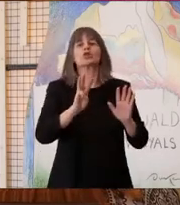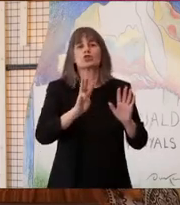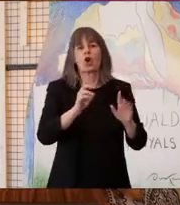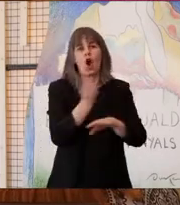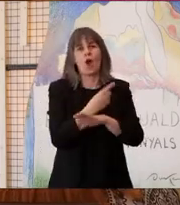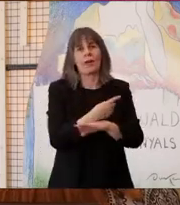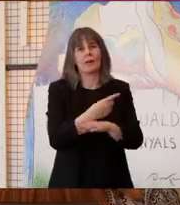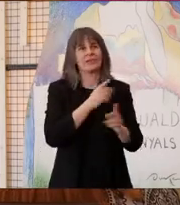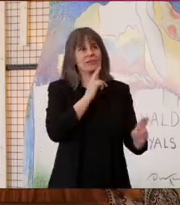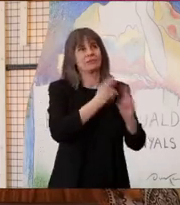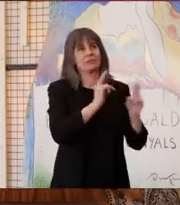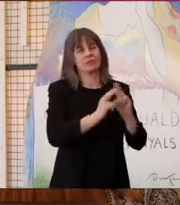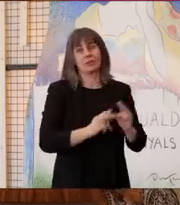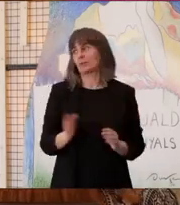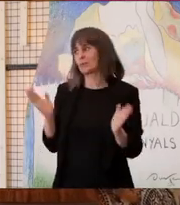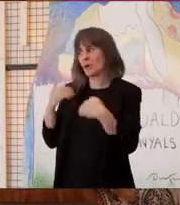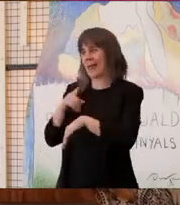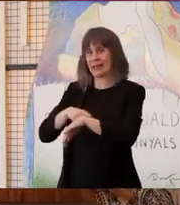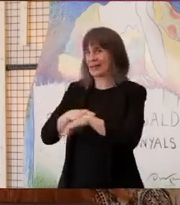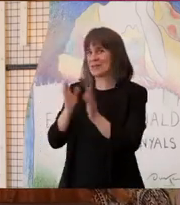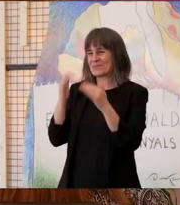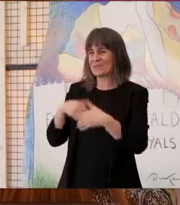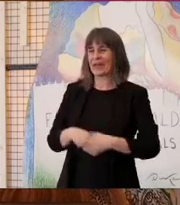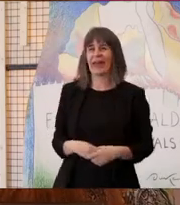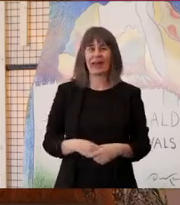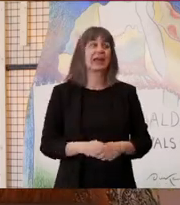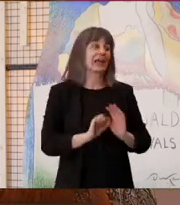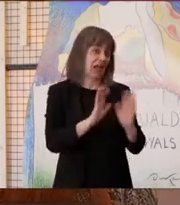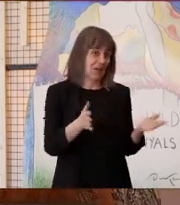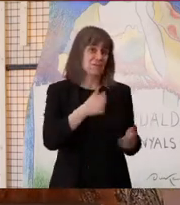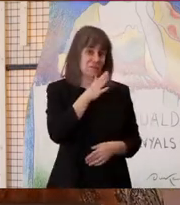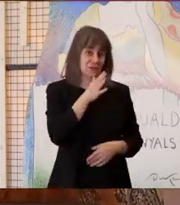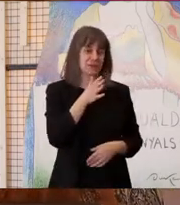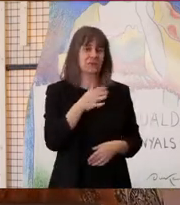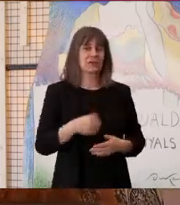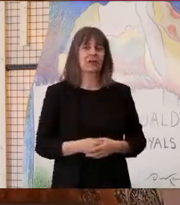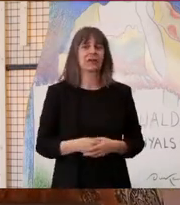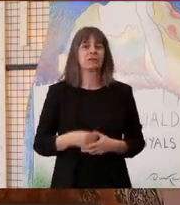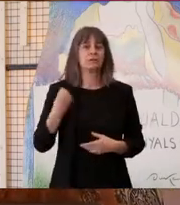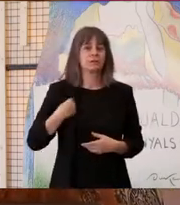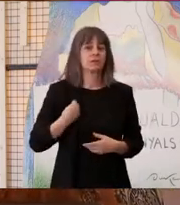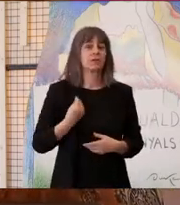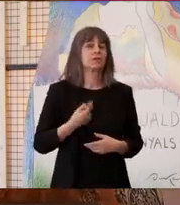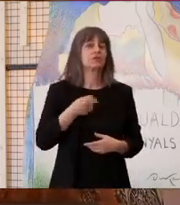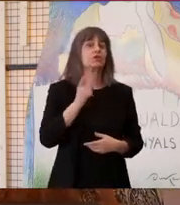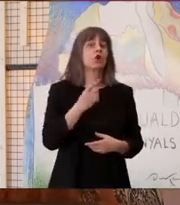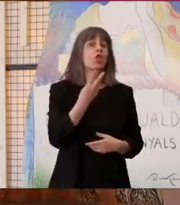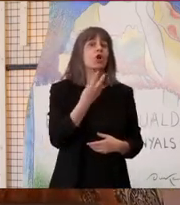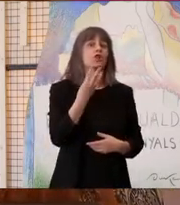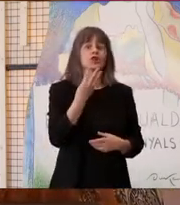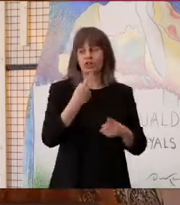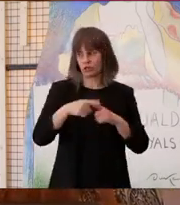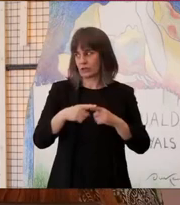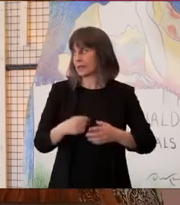Me parece que tenemos me parece casi inabarcable así que solo dos o tres cositas una